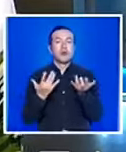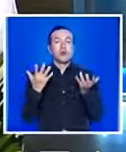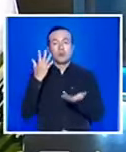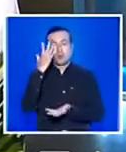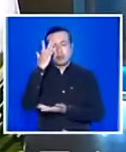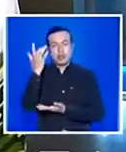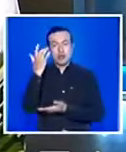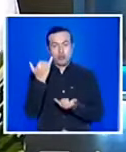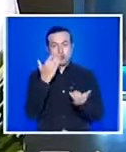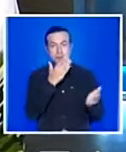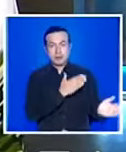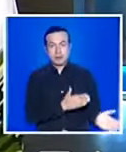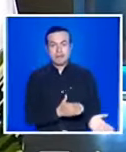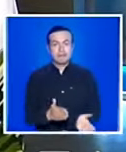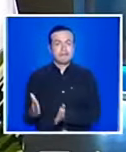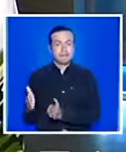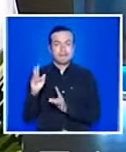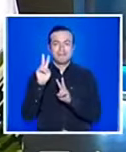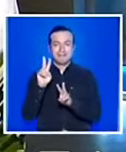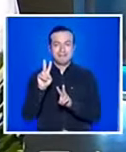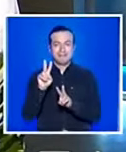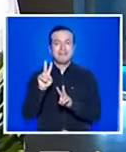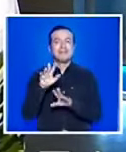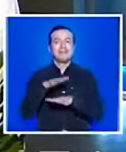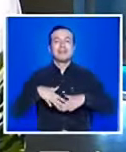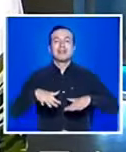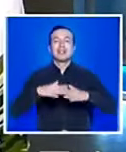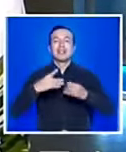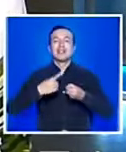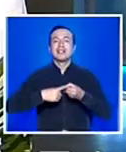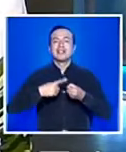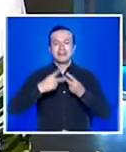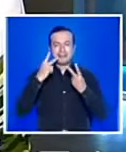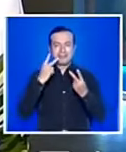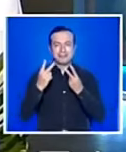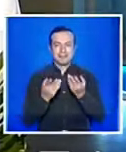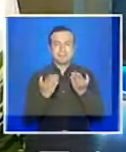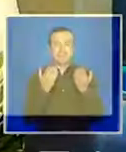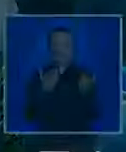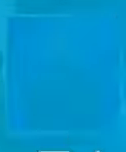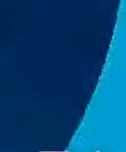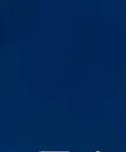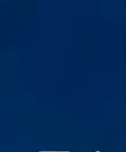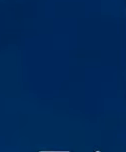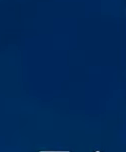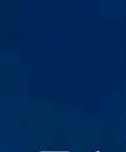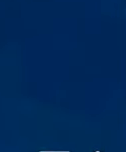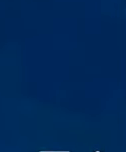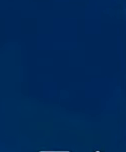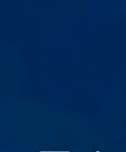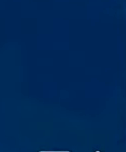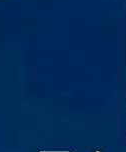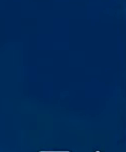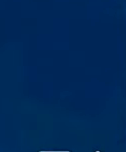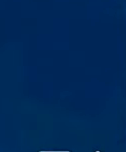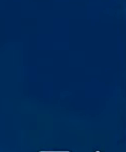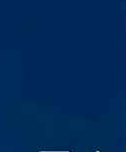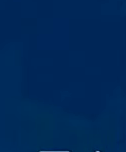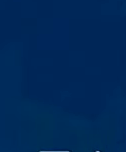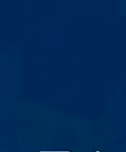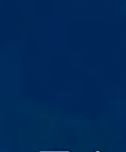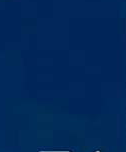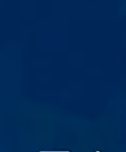es el cronograma de apagones precisamente hoy en los barrios de Quito. Vamos a revisar los horarios establecidos por la empresa eléctrica. Vamos a iniciar